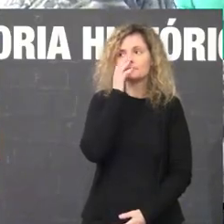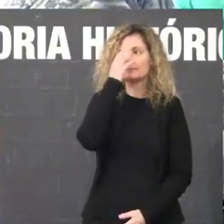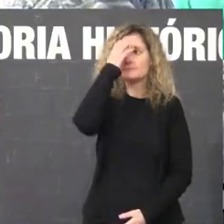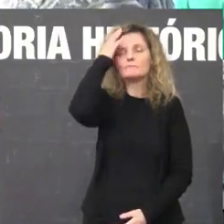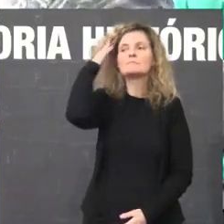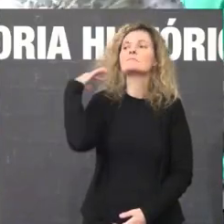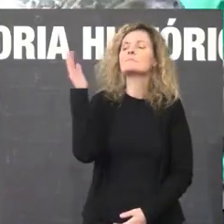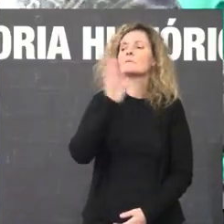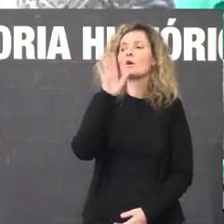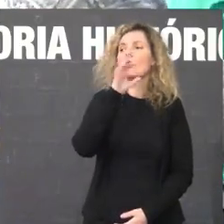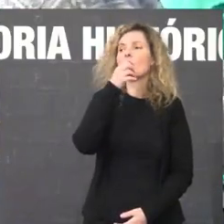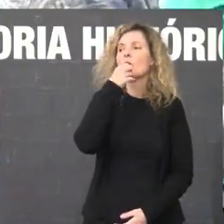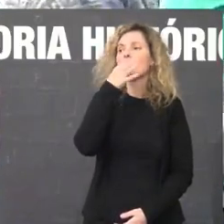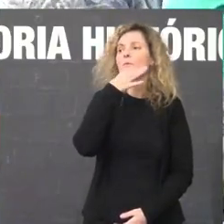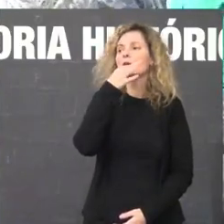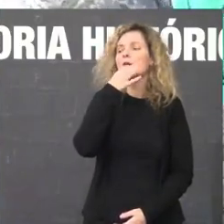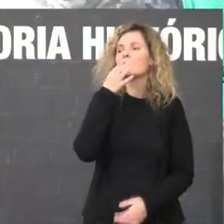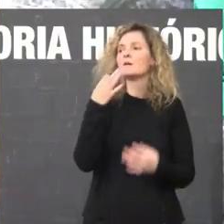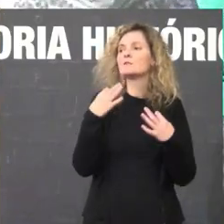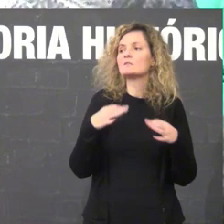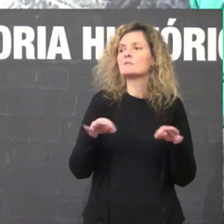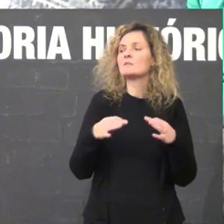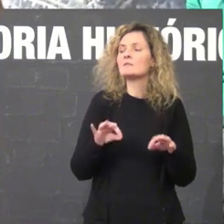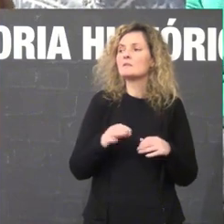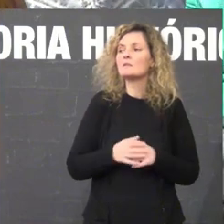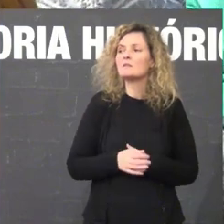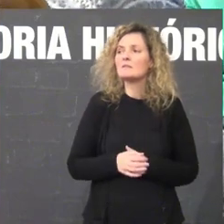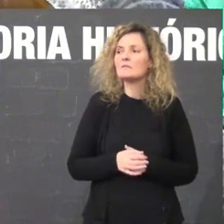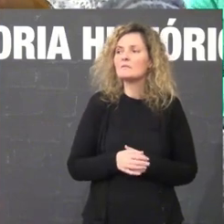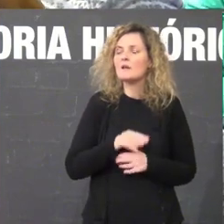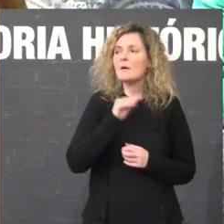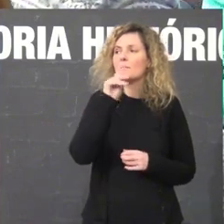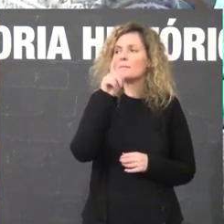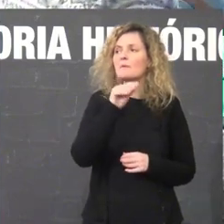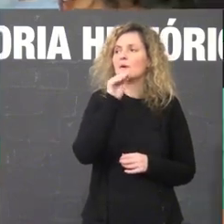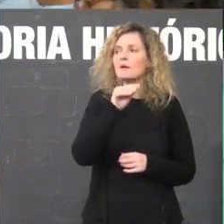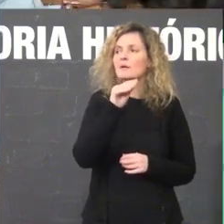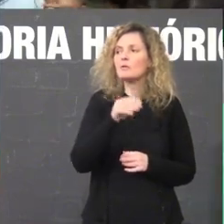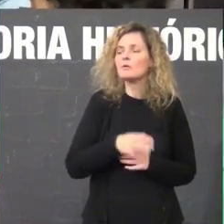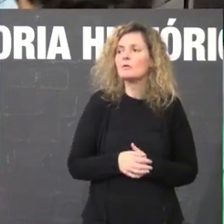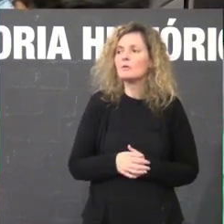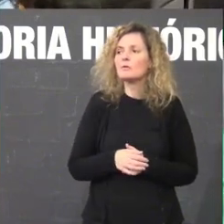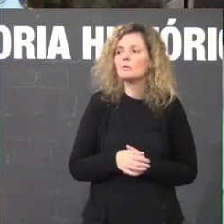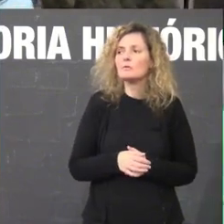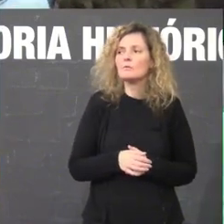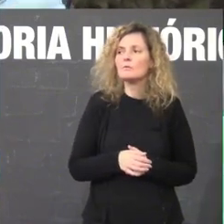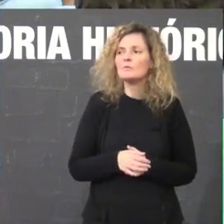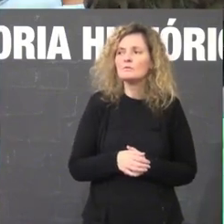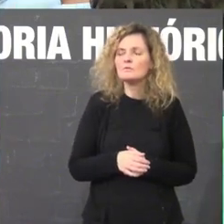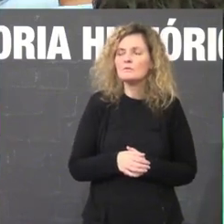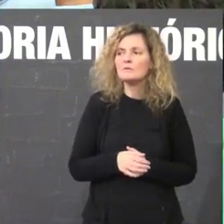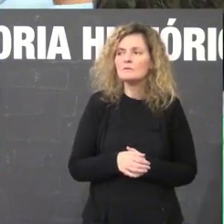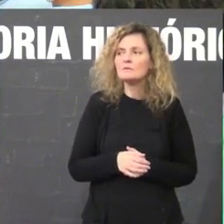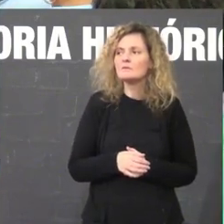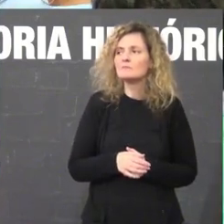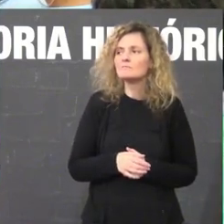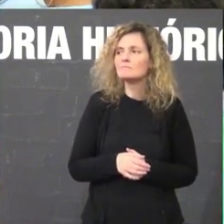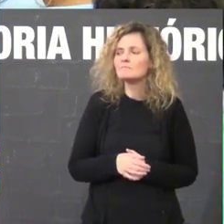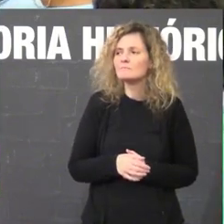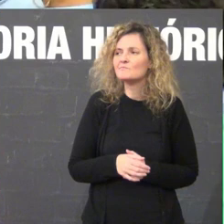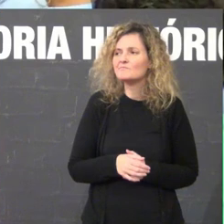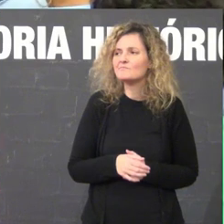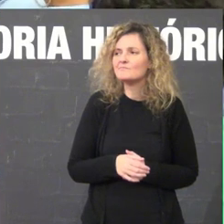Hola buenas tardes simplemente una pregunta que es la siguiente